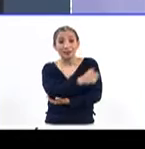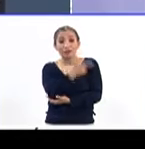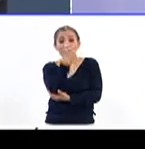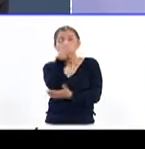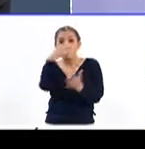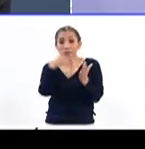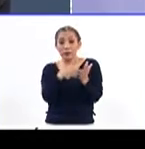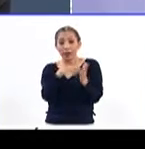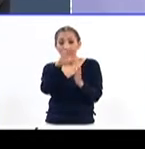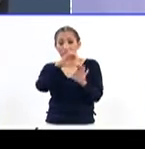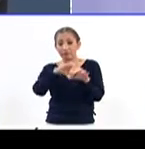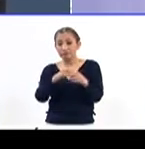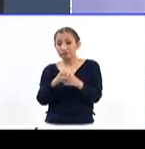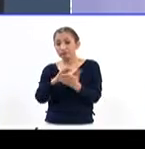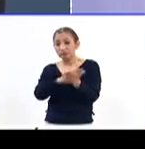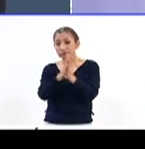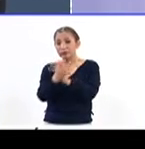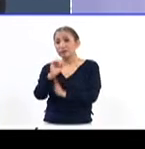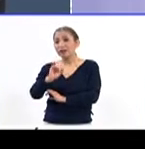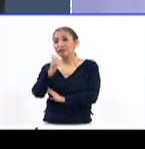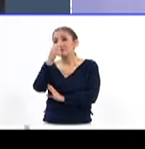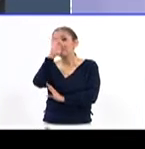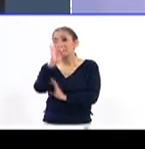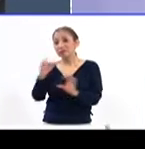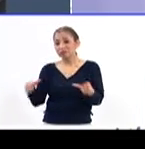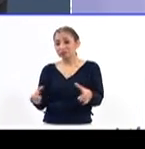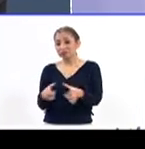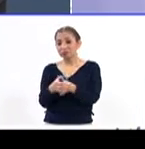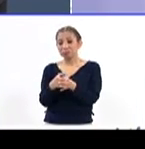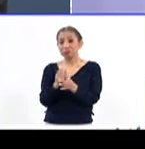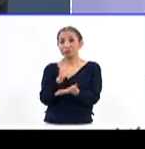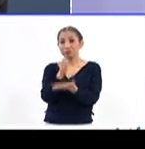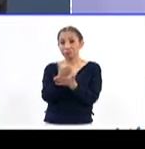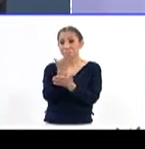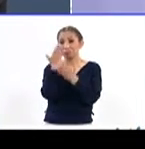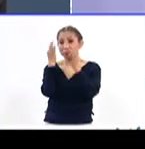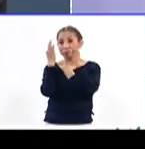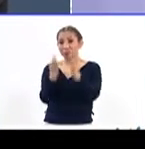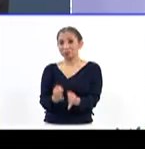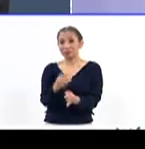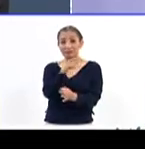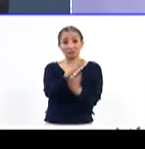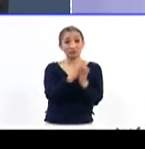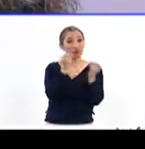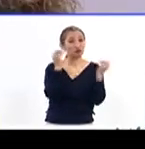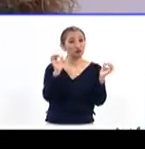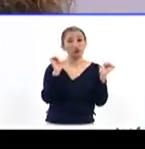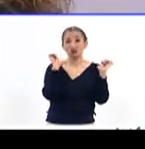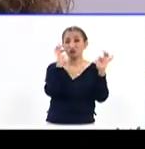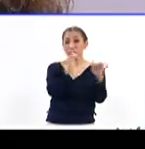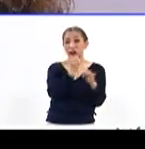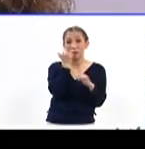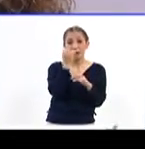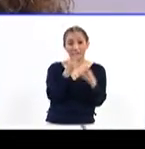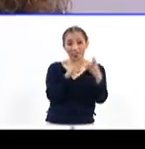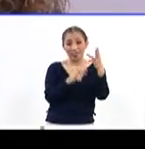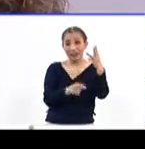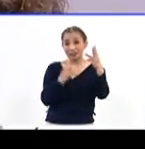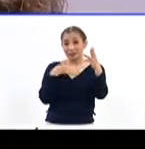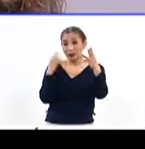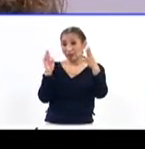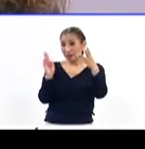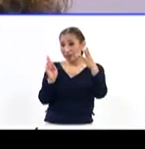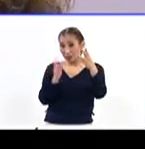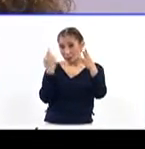mil el 26% es el que ingresa. Entonces estamos hablando que es una demanda muy alta, somos la tercera institución a